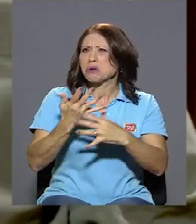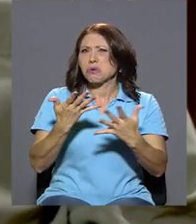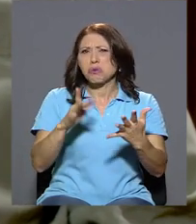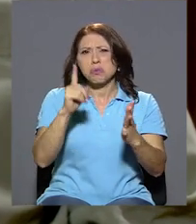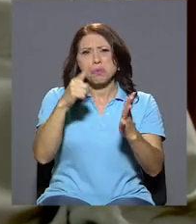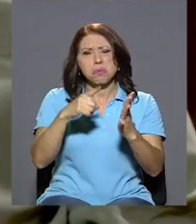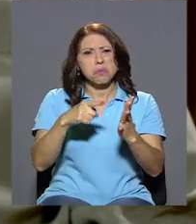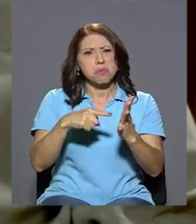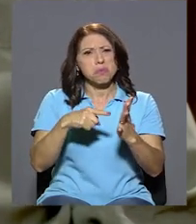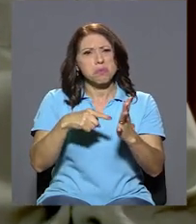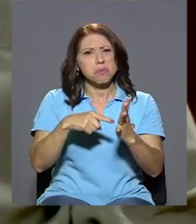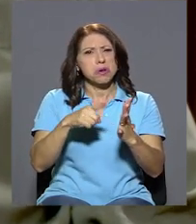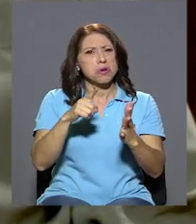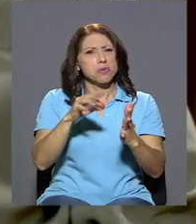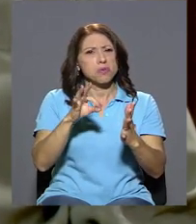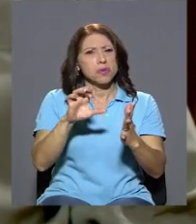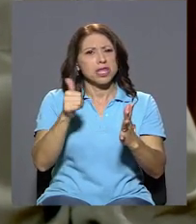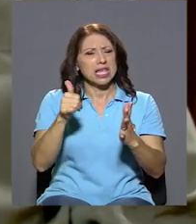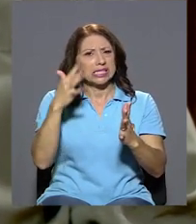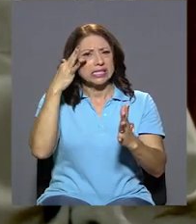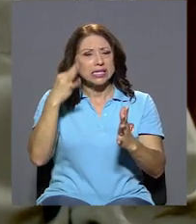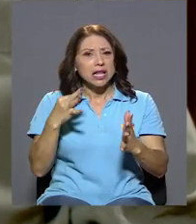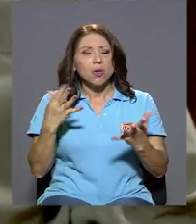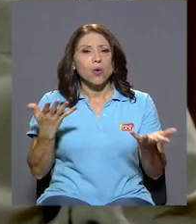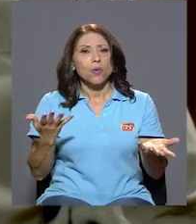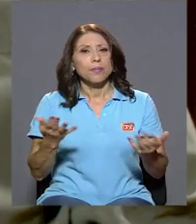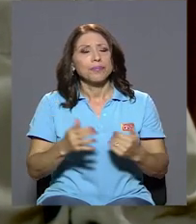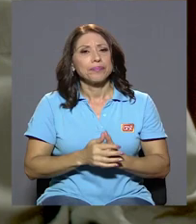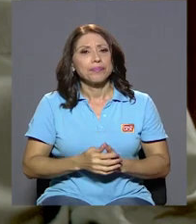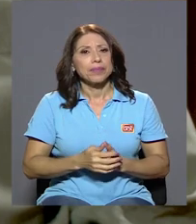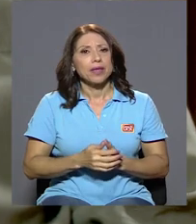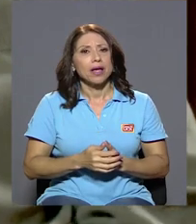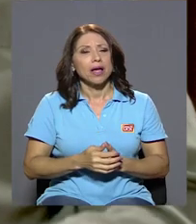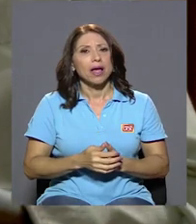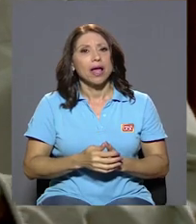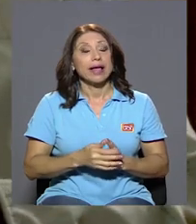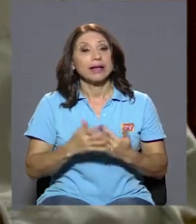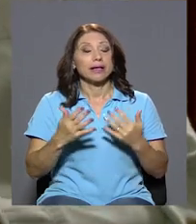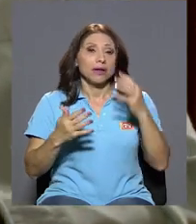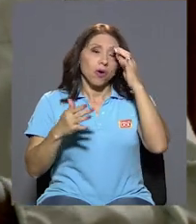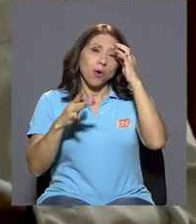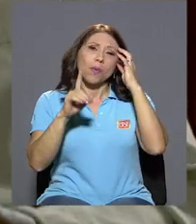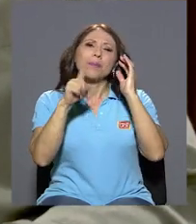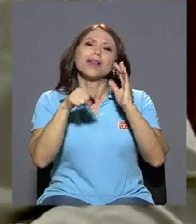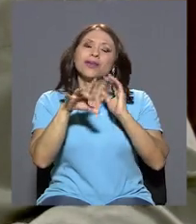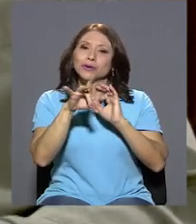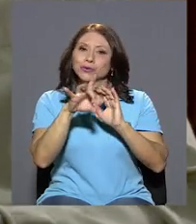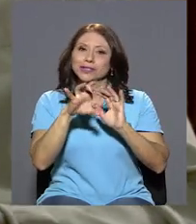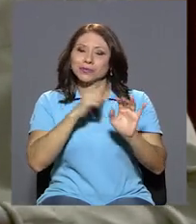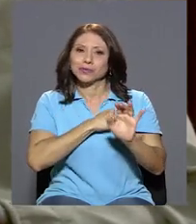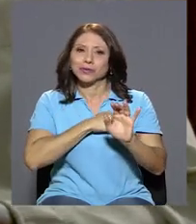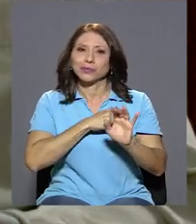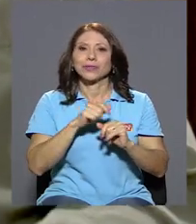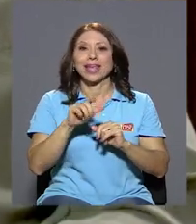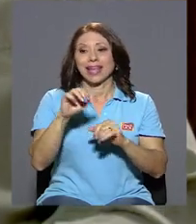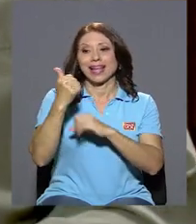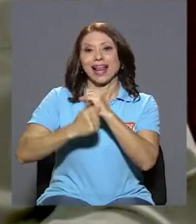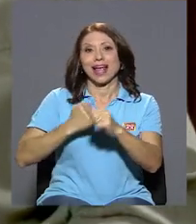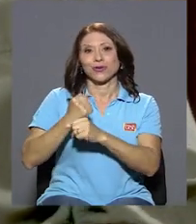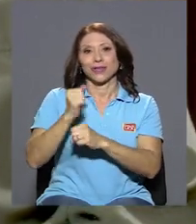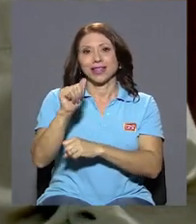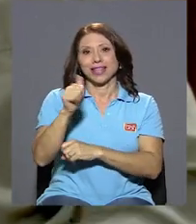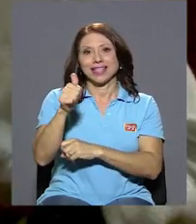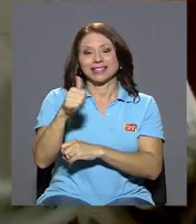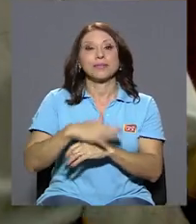en el 10 y después este después de que la compañía se transformó